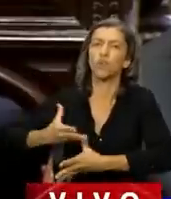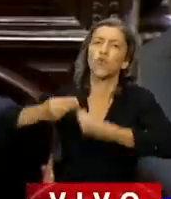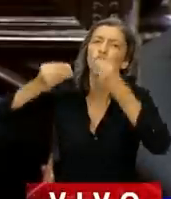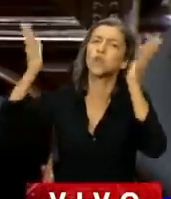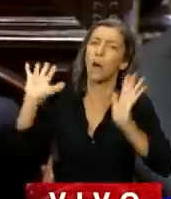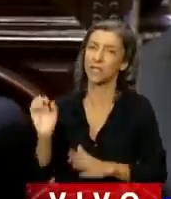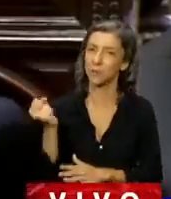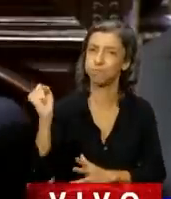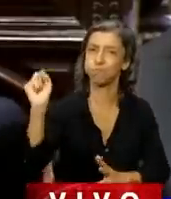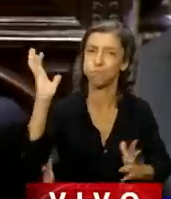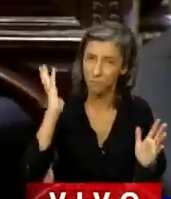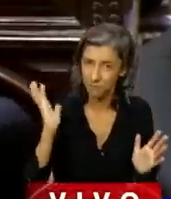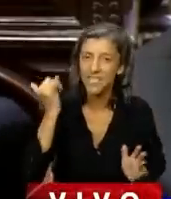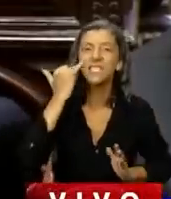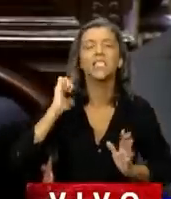de esa providencia.